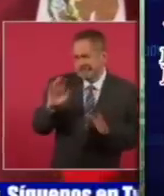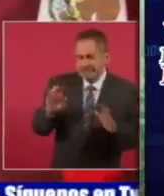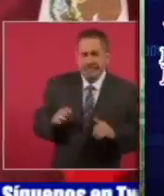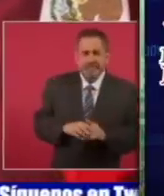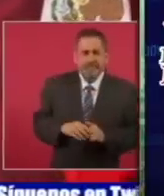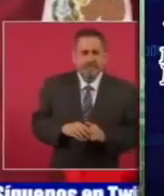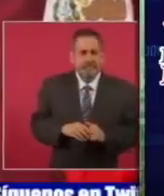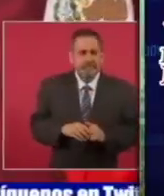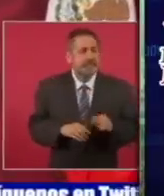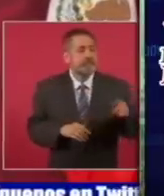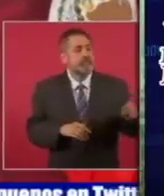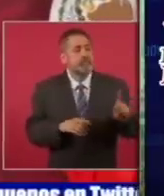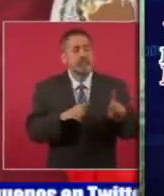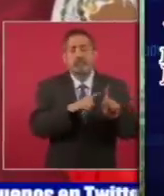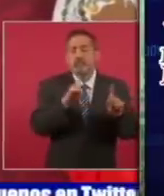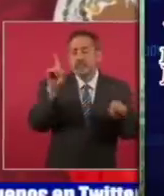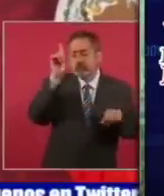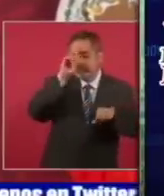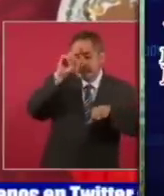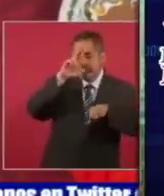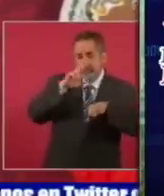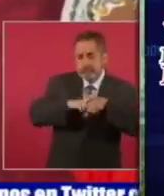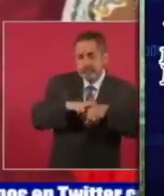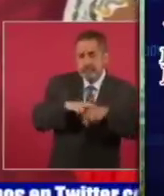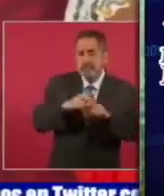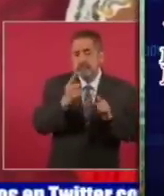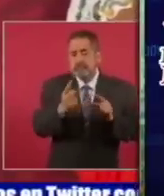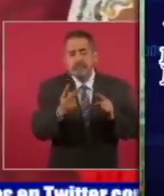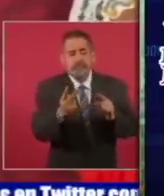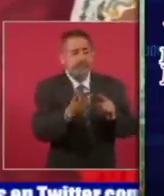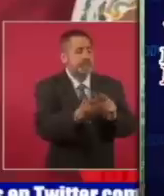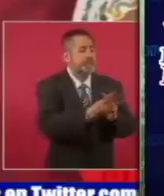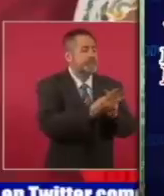poder contratar como asesores